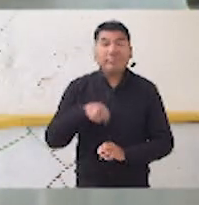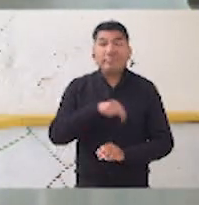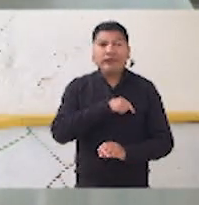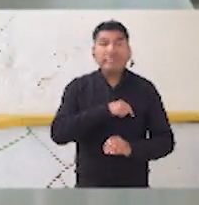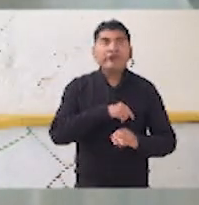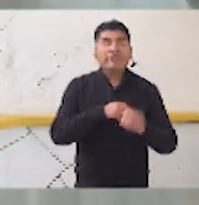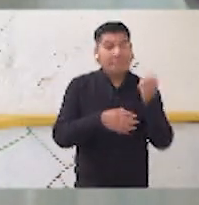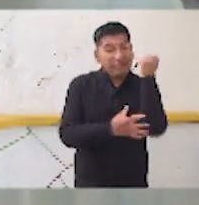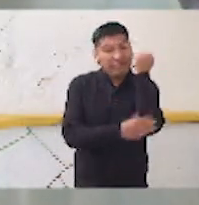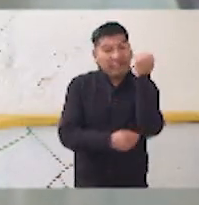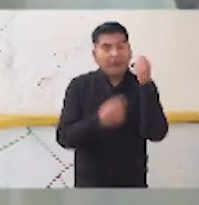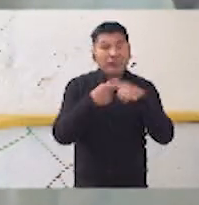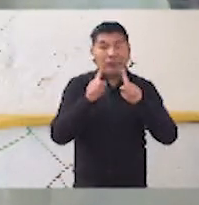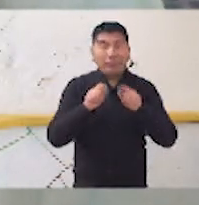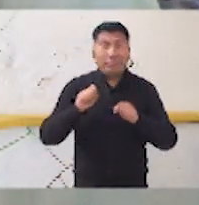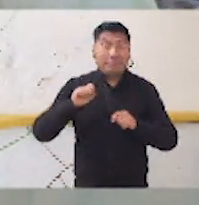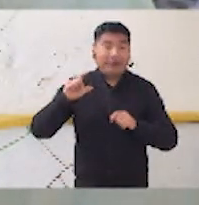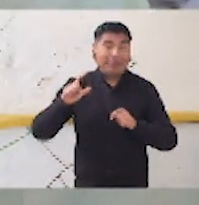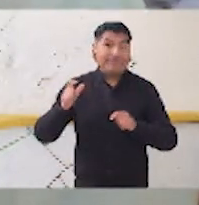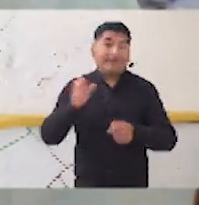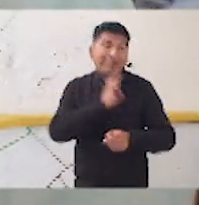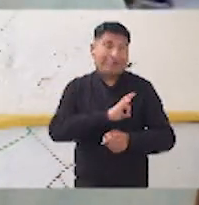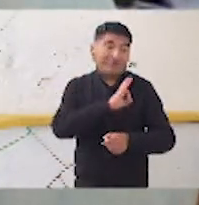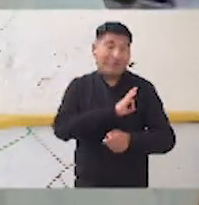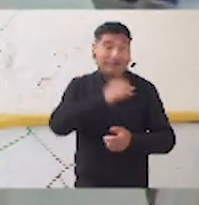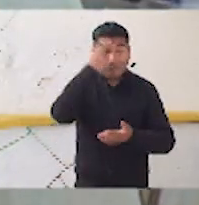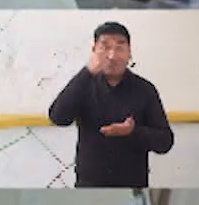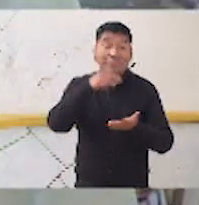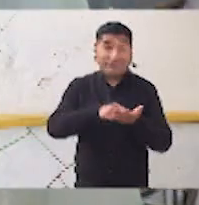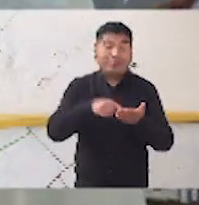Pobres pero dignos, y por eso